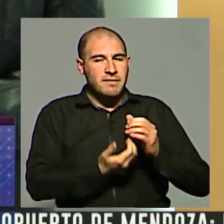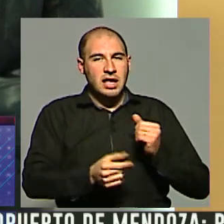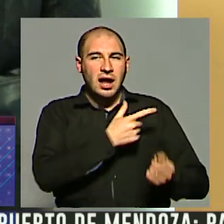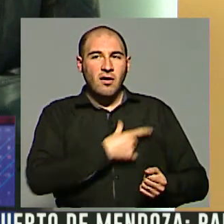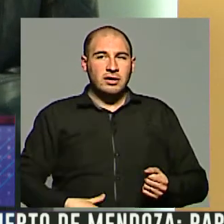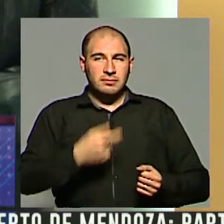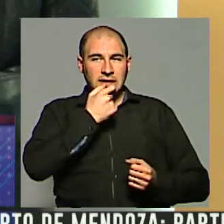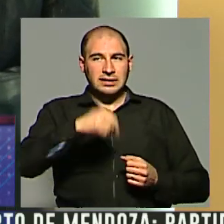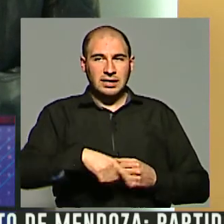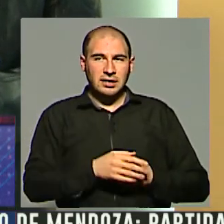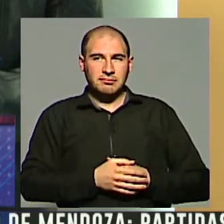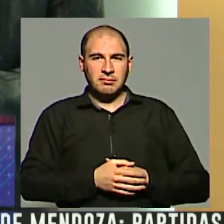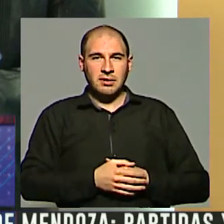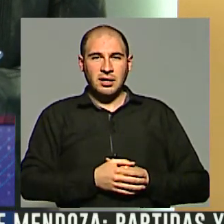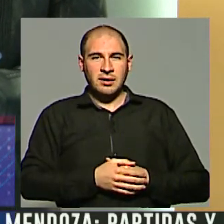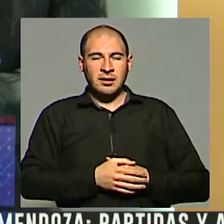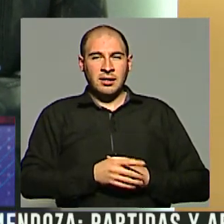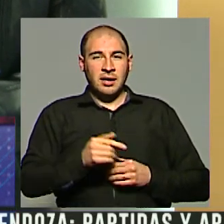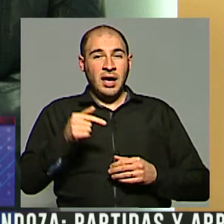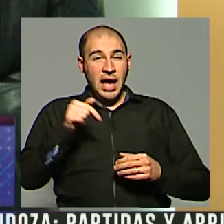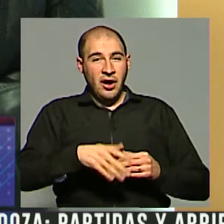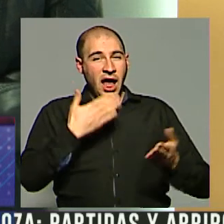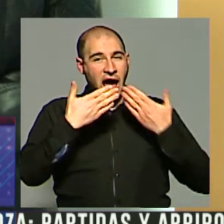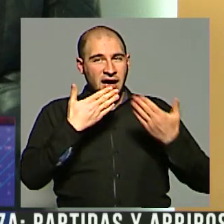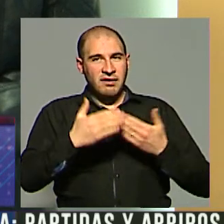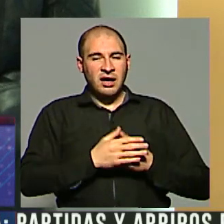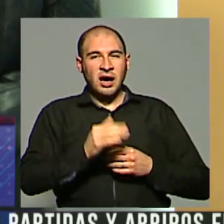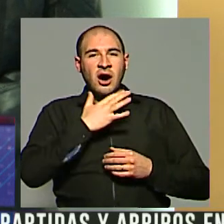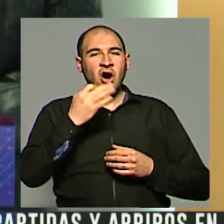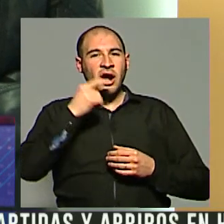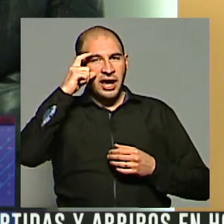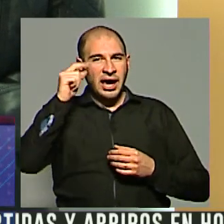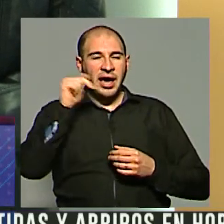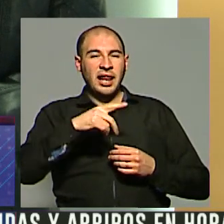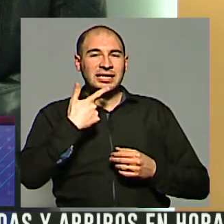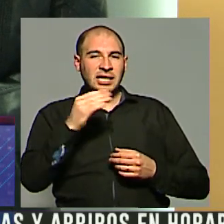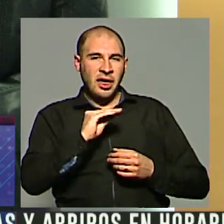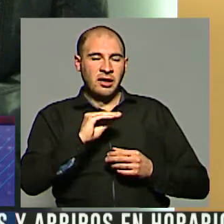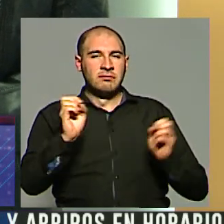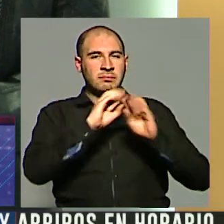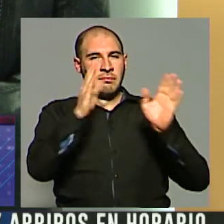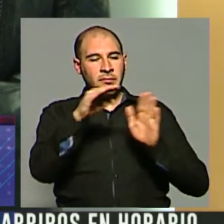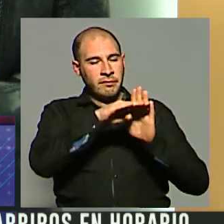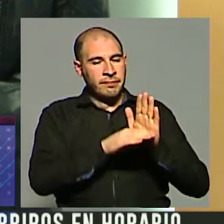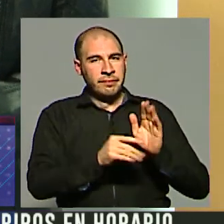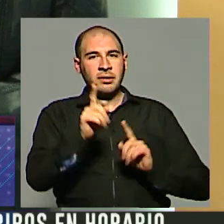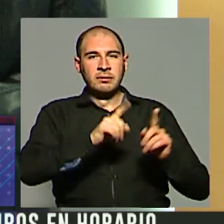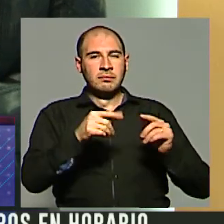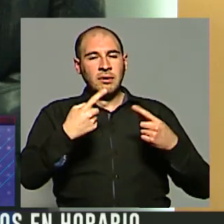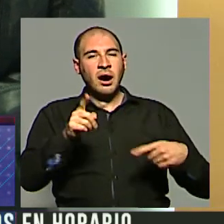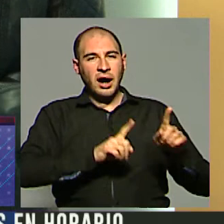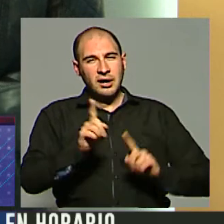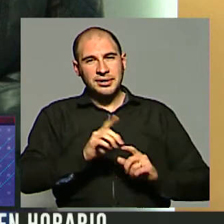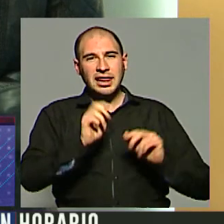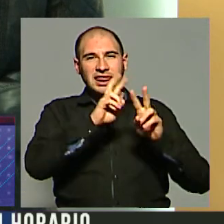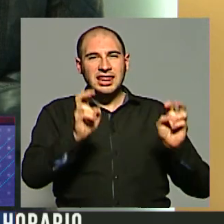gobierno provincial, y es por esto mismo que entramos en diálogo con Jorge Tevez, que es senador, y nos aclaraba puntualmente algunos aspectos que